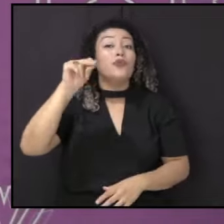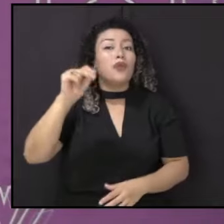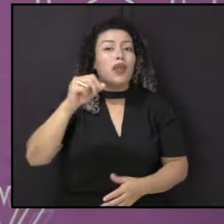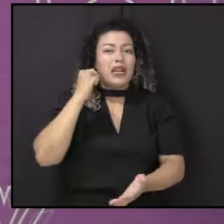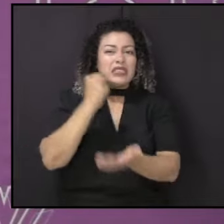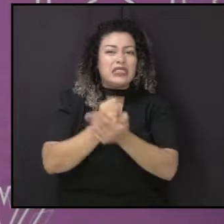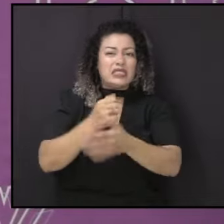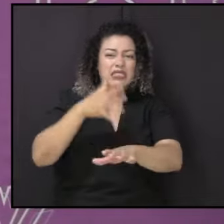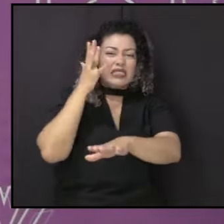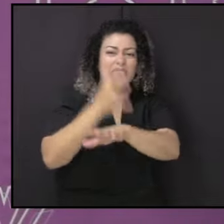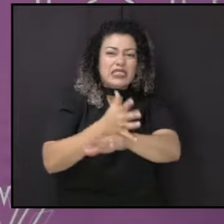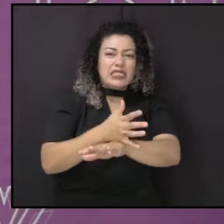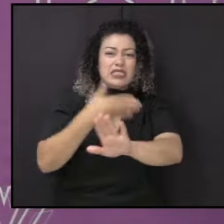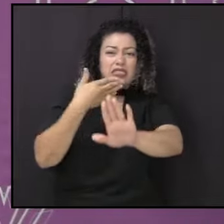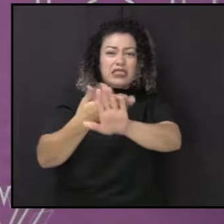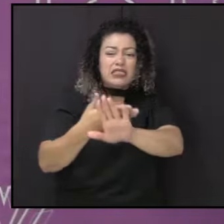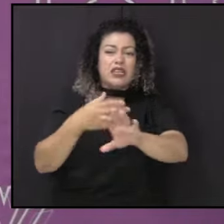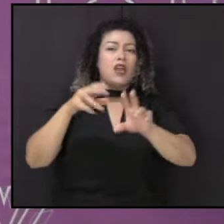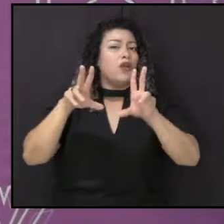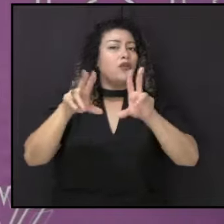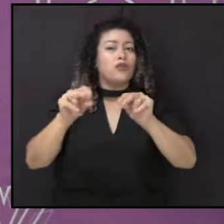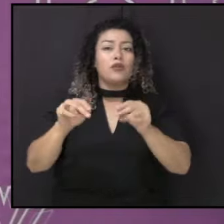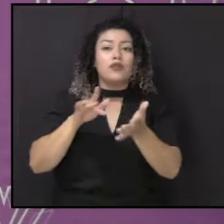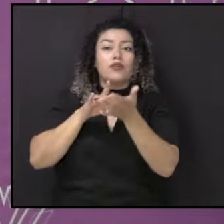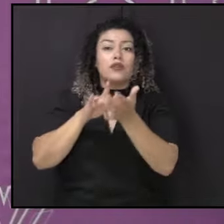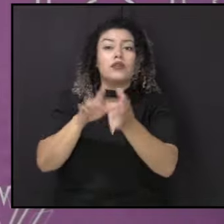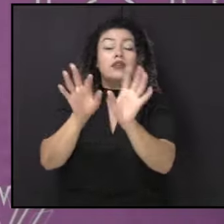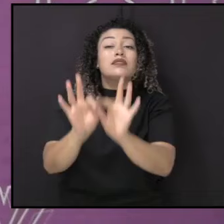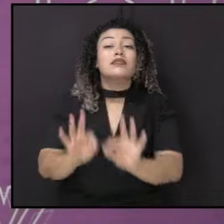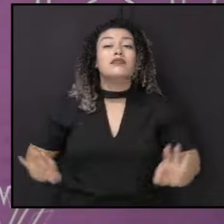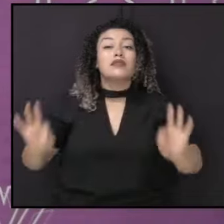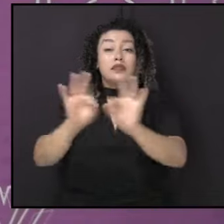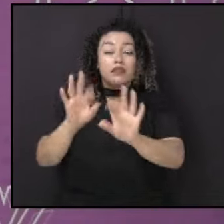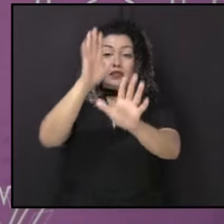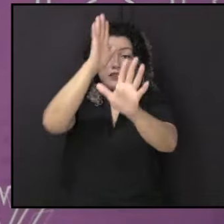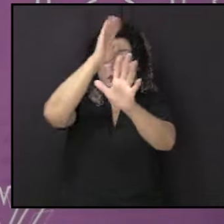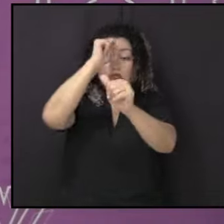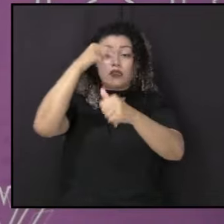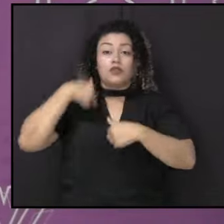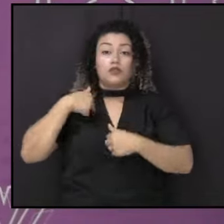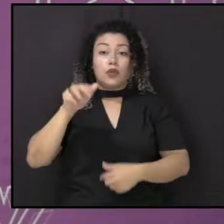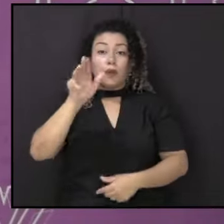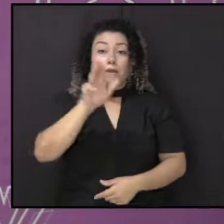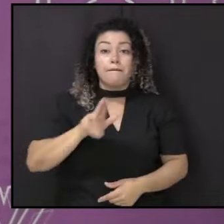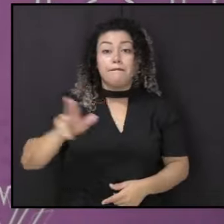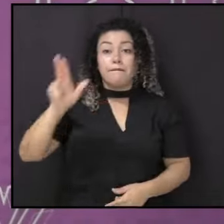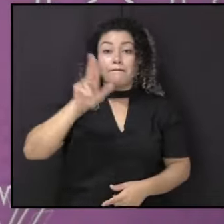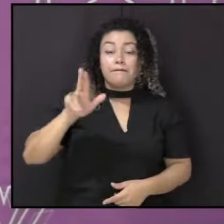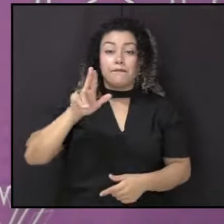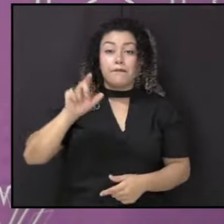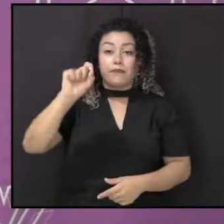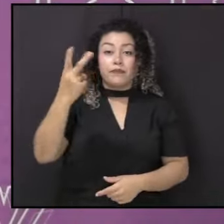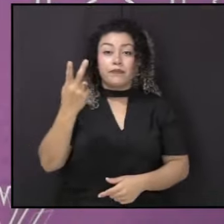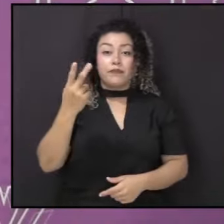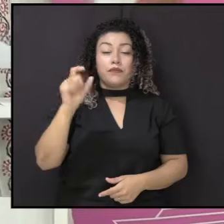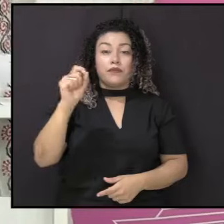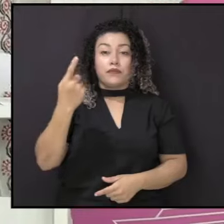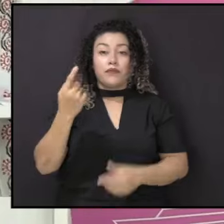hay que reprender a la sociedad civil. Hay que apoyar, hay que comprometerse. Las espero el martes 21, 10 de la mañana, Hotel